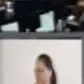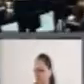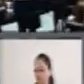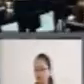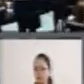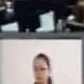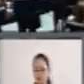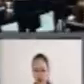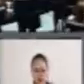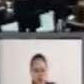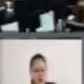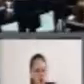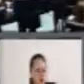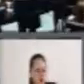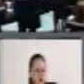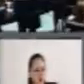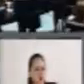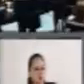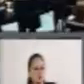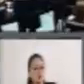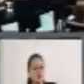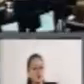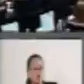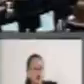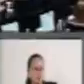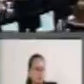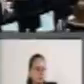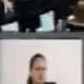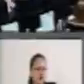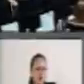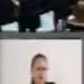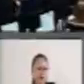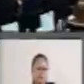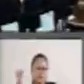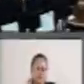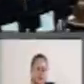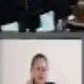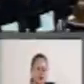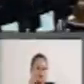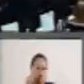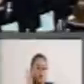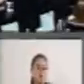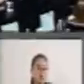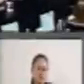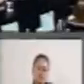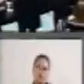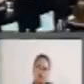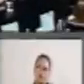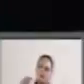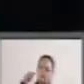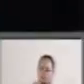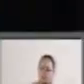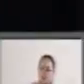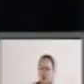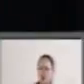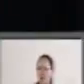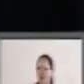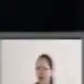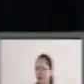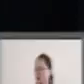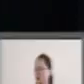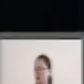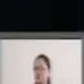Nos sentimos muy orgullosos de ser tus compañeros senadores. Por favor. Pero también eres un gran ser humano, eres un